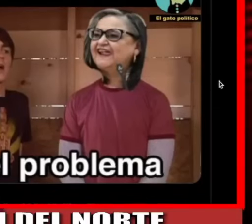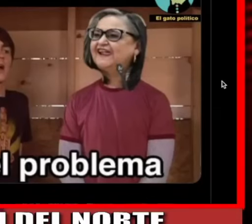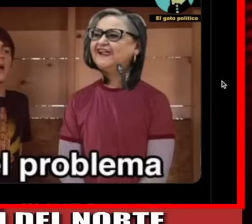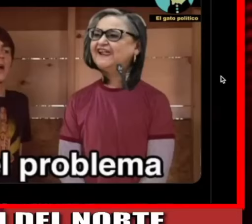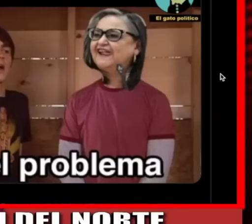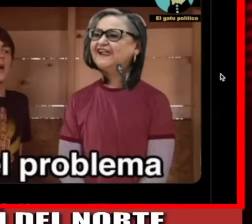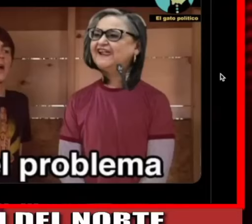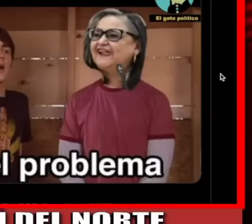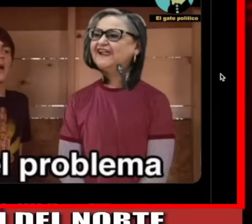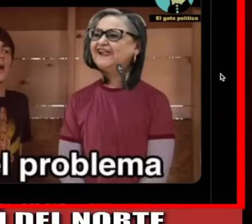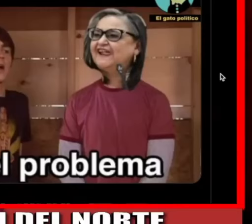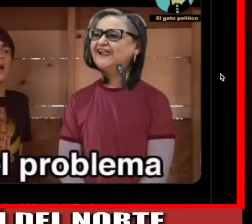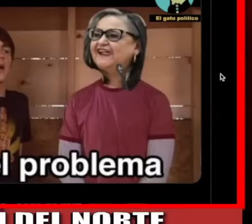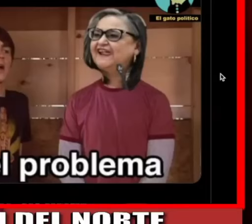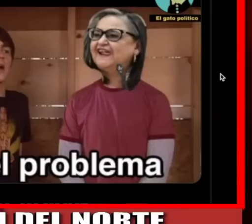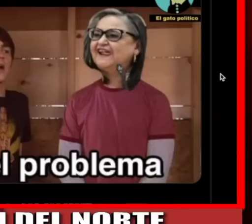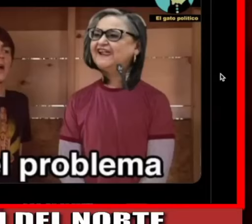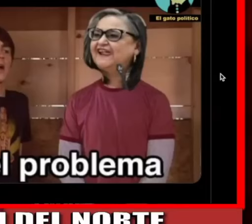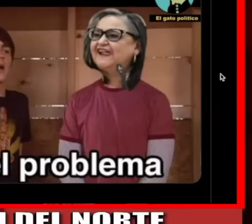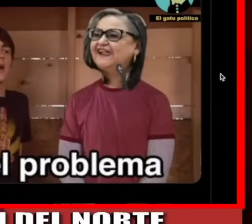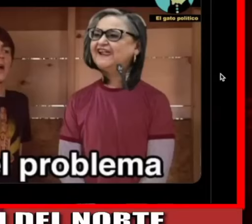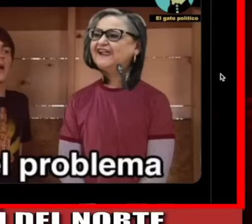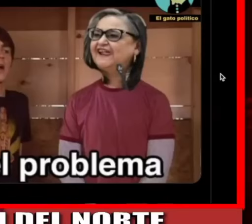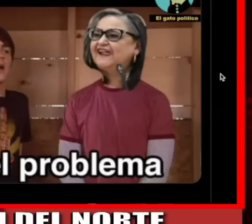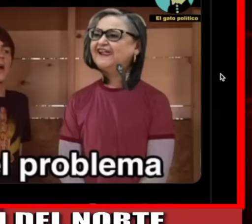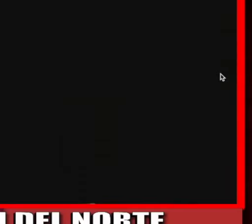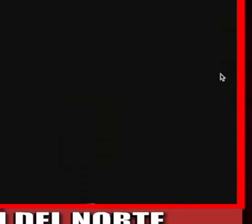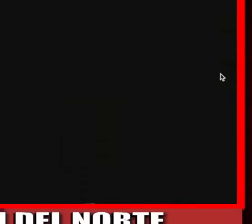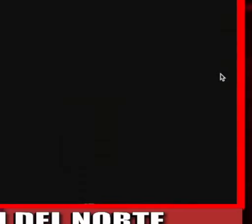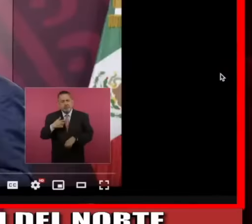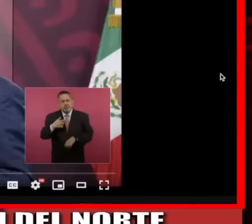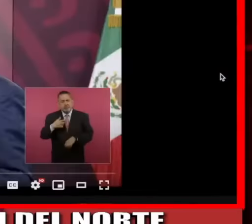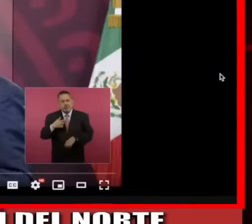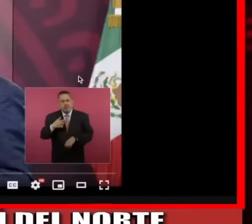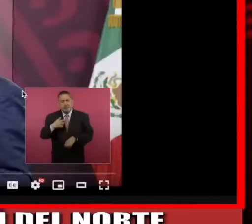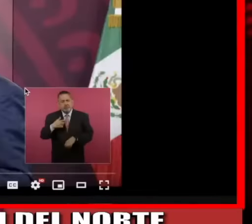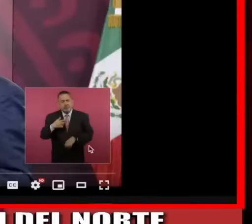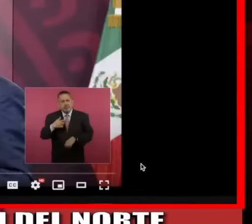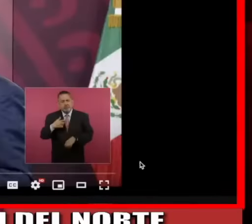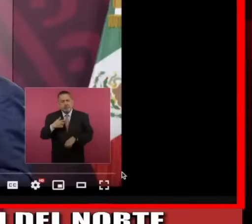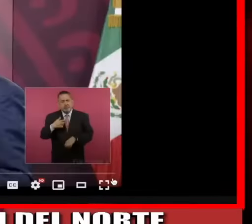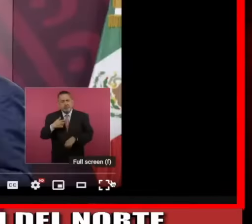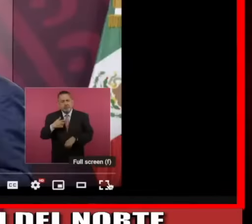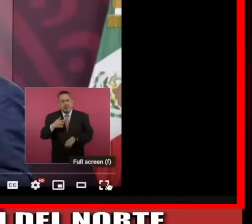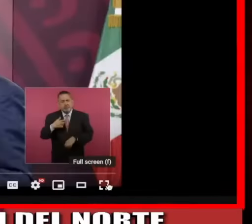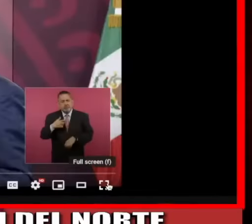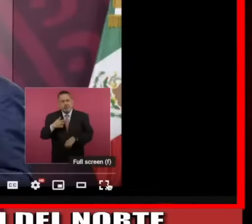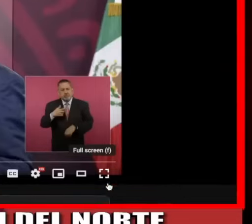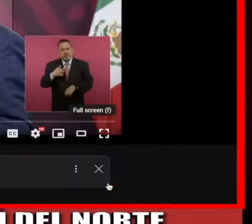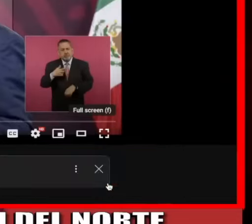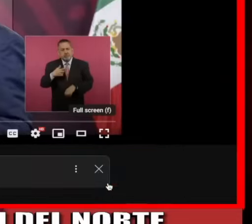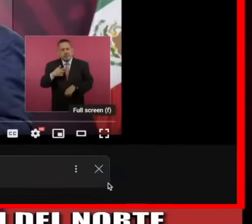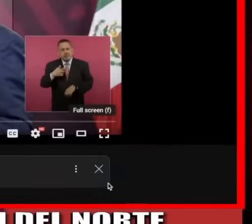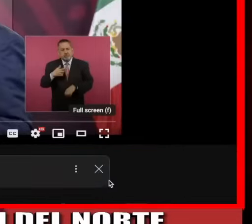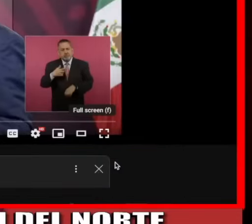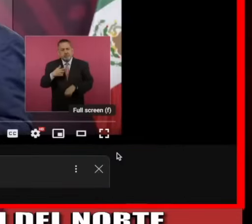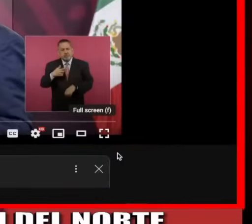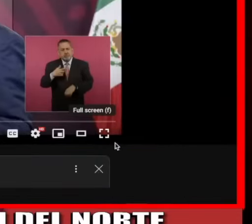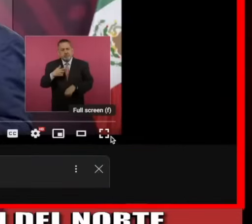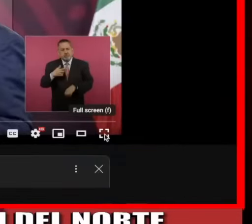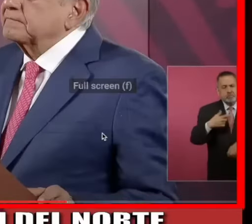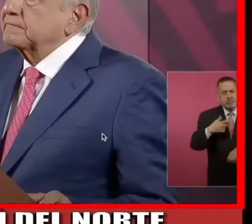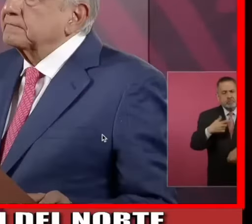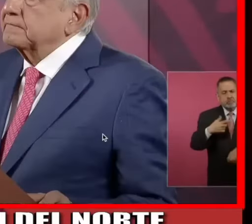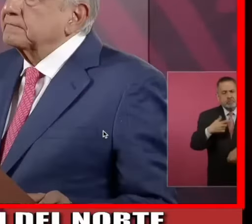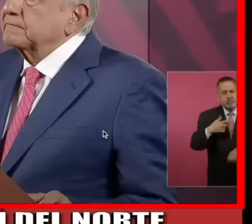problema y luego tod se hacen las víctimas se hacen las víctimas sobre todo esta Norma Piña y se acuerdan que hace